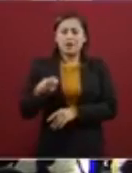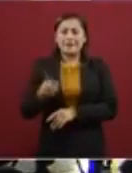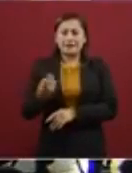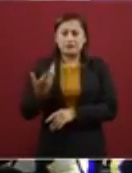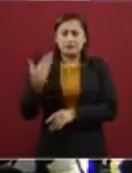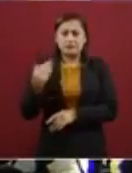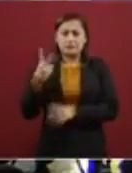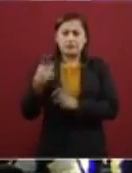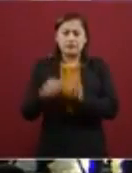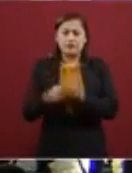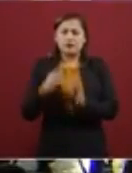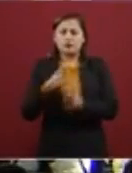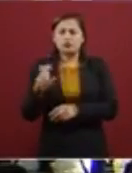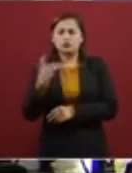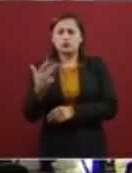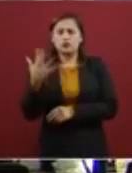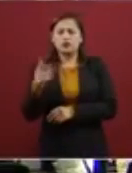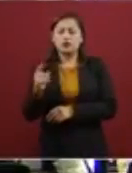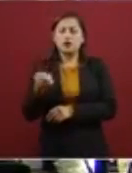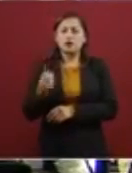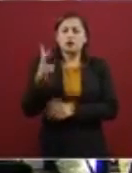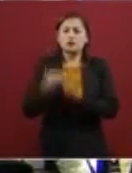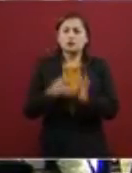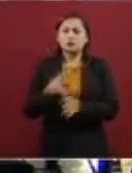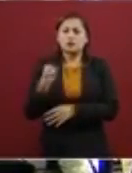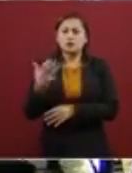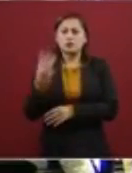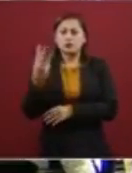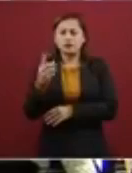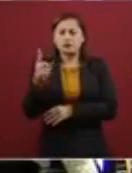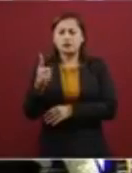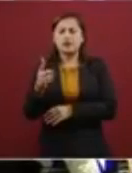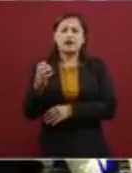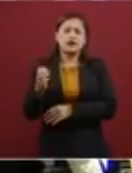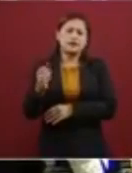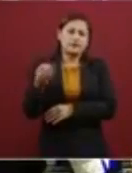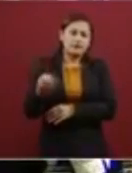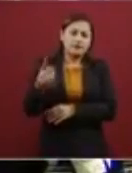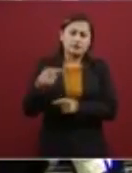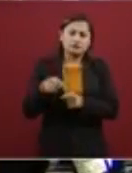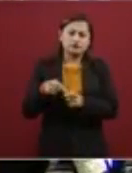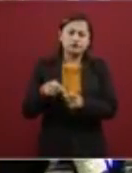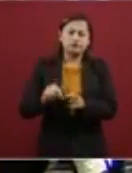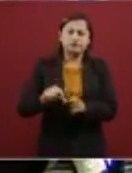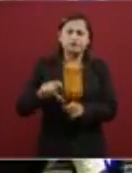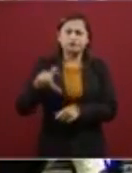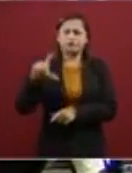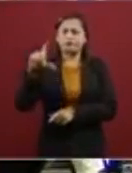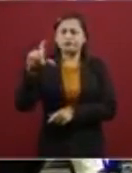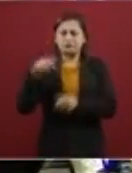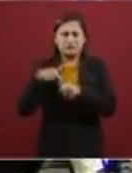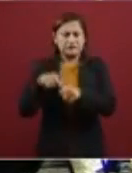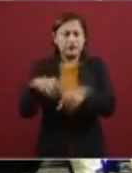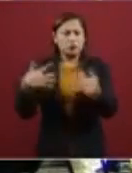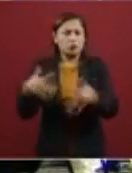en enero murieron 2.853 mexicanos, en febrero murieron 2.796 y sigue así, va a ser el más violento de la historia